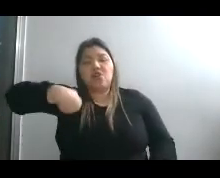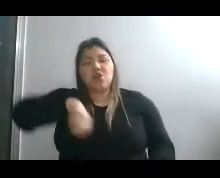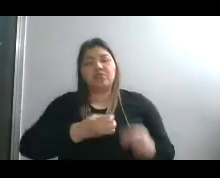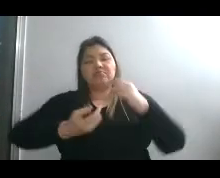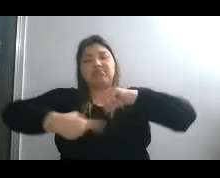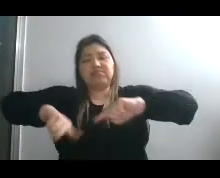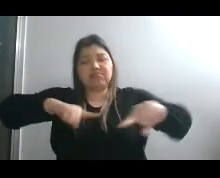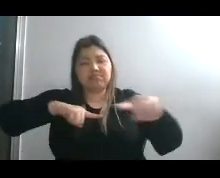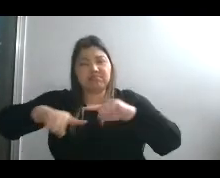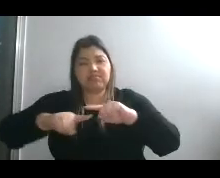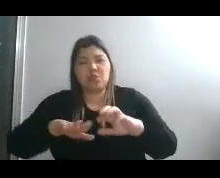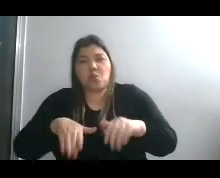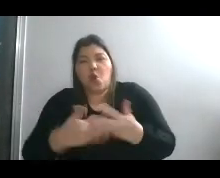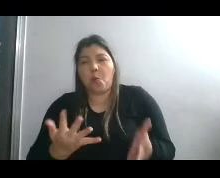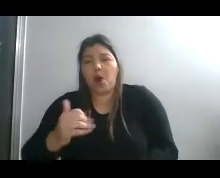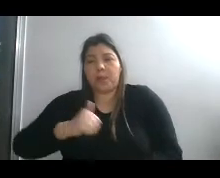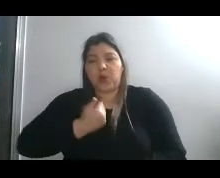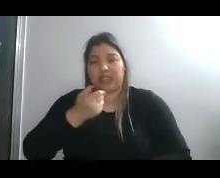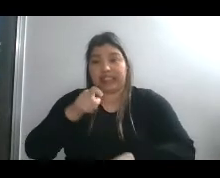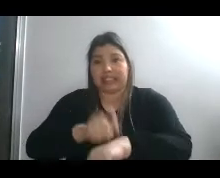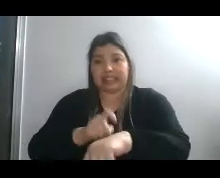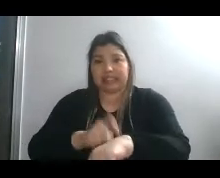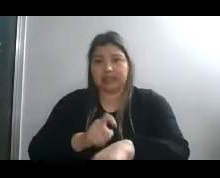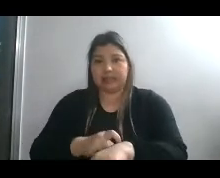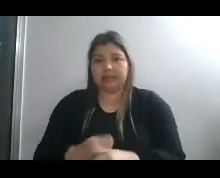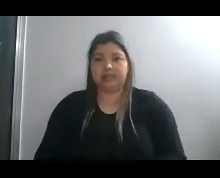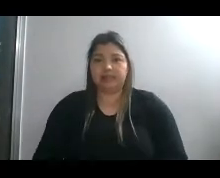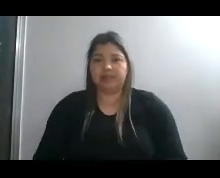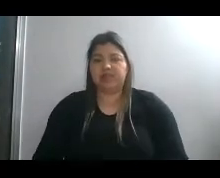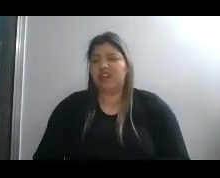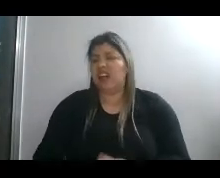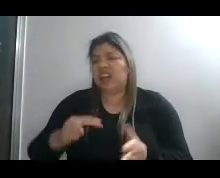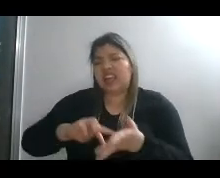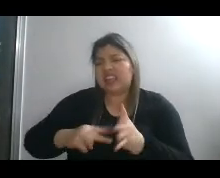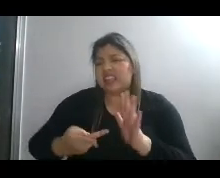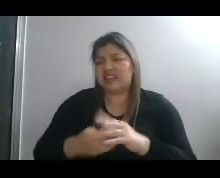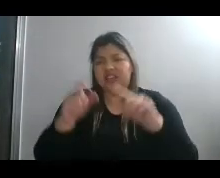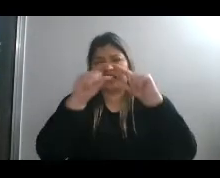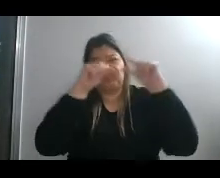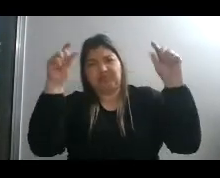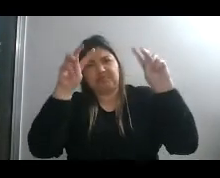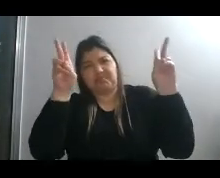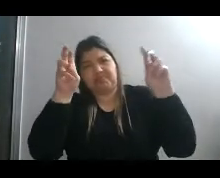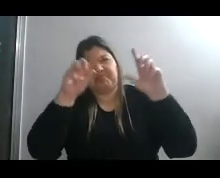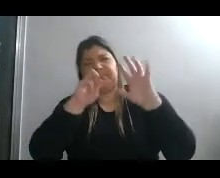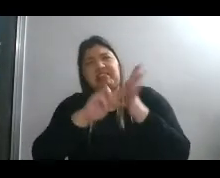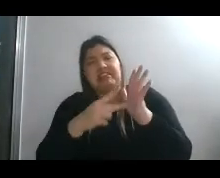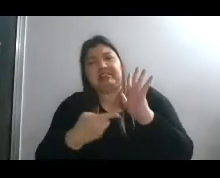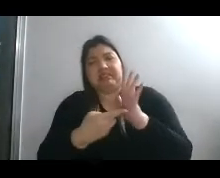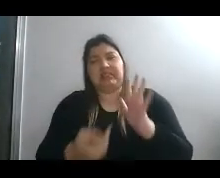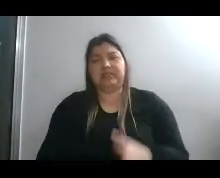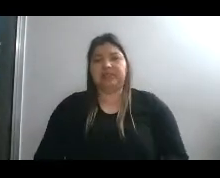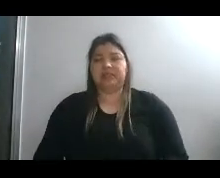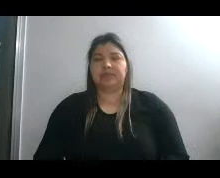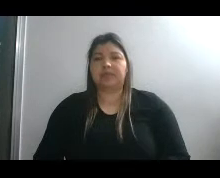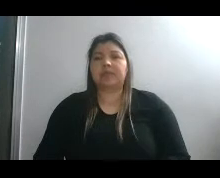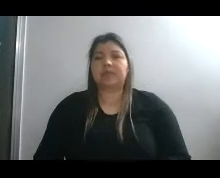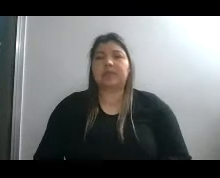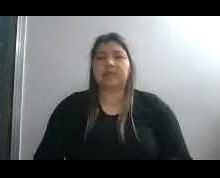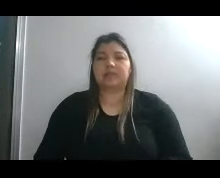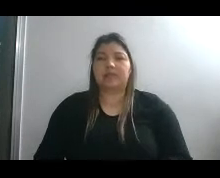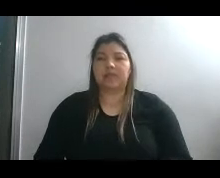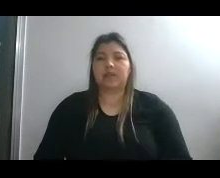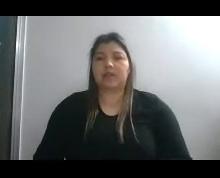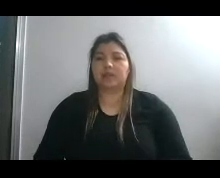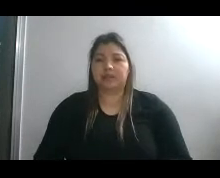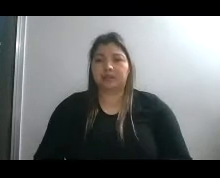estos momentos. Entonces, ¿qué es esto de capacidad de sobretensión? La capacidad de sobretensión se refiere a la